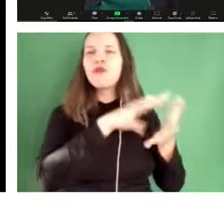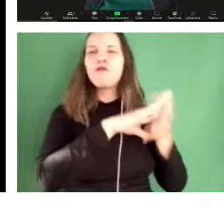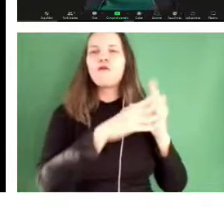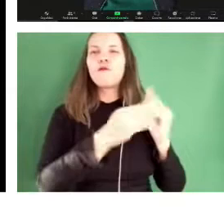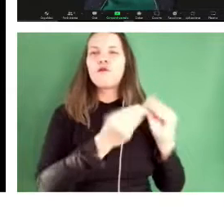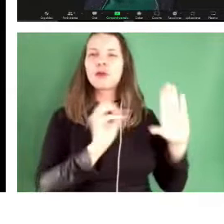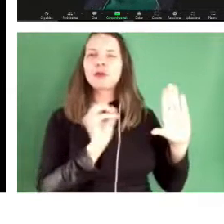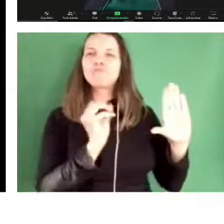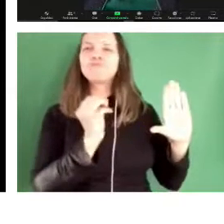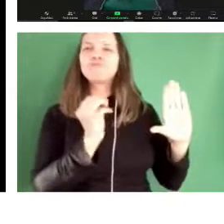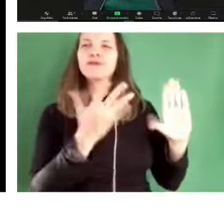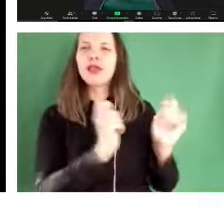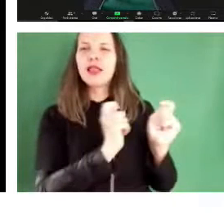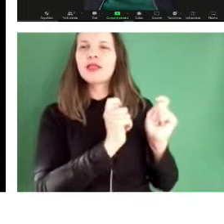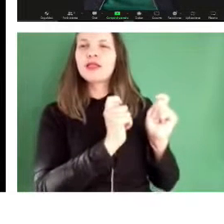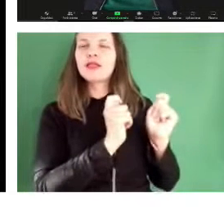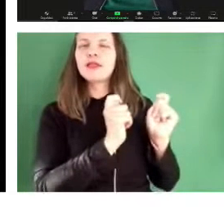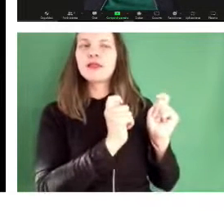la pantalla?